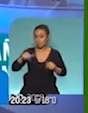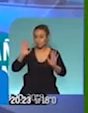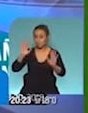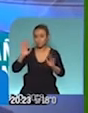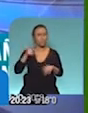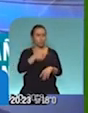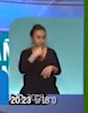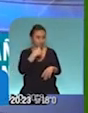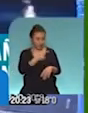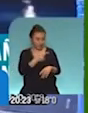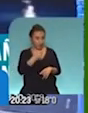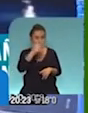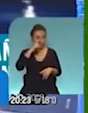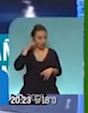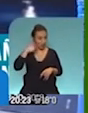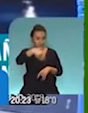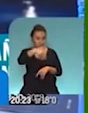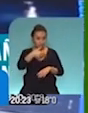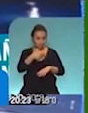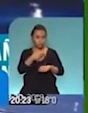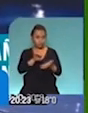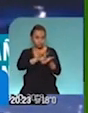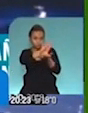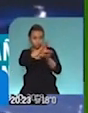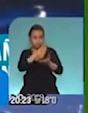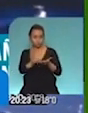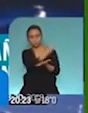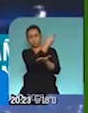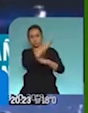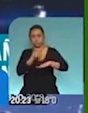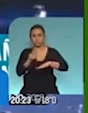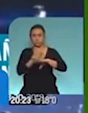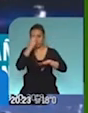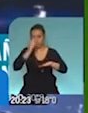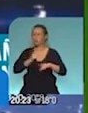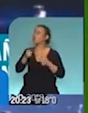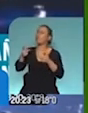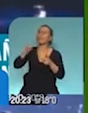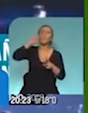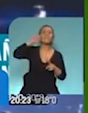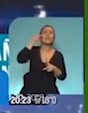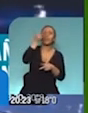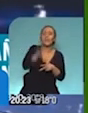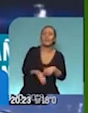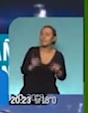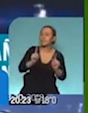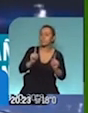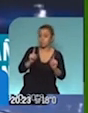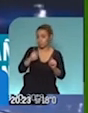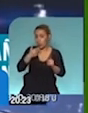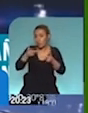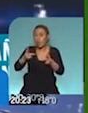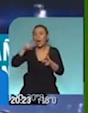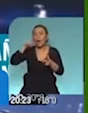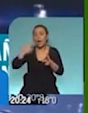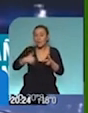empieza a construir la salida de la Argentina de la crisis del 2001. Es un presidente que